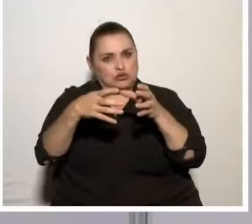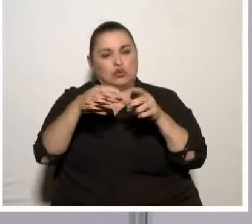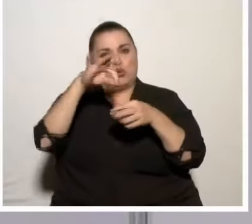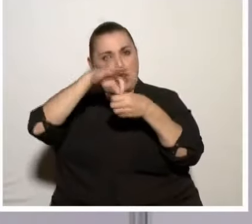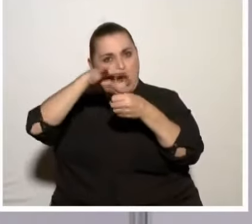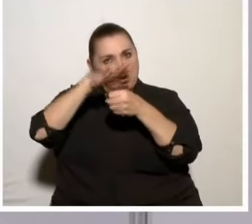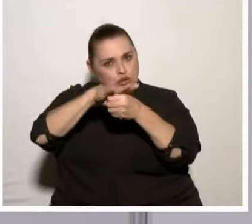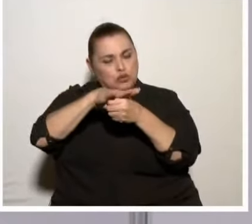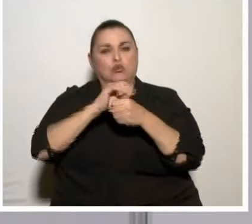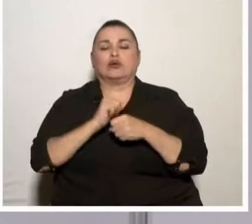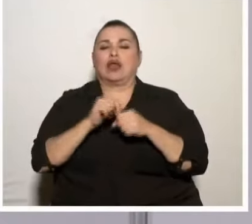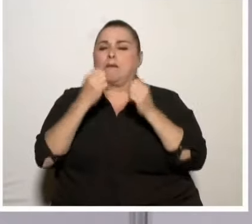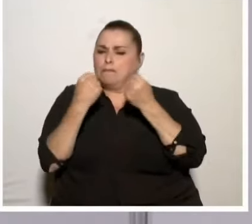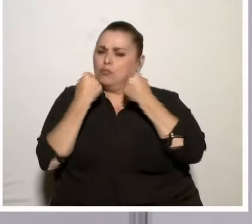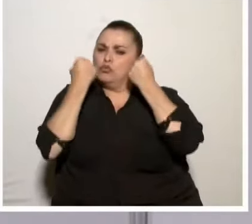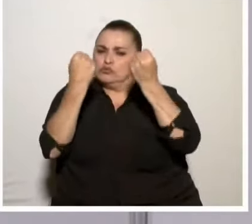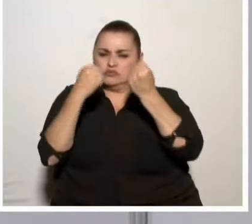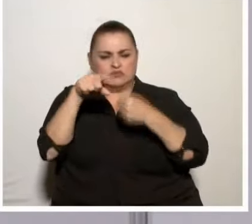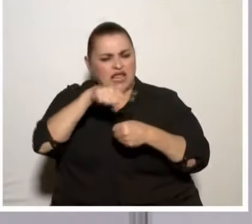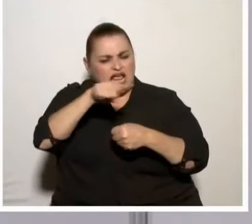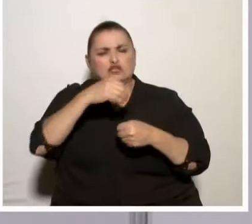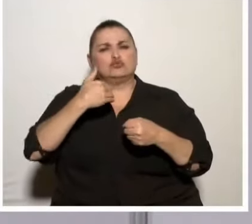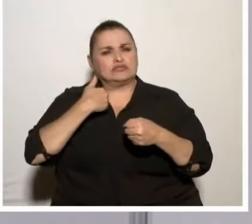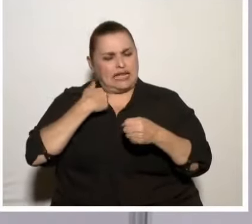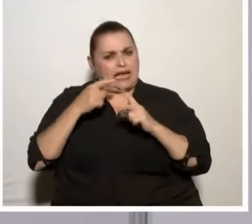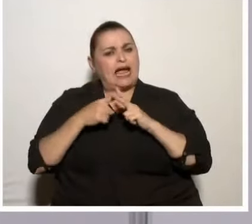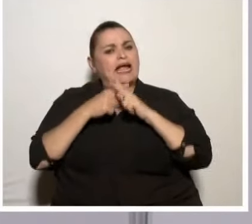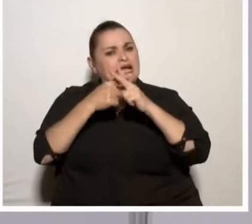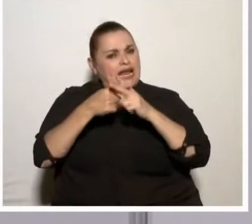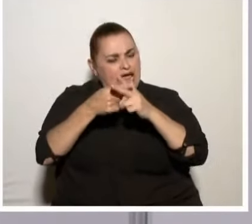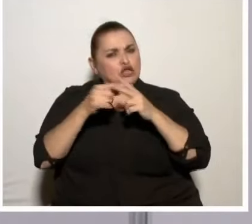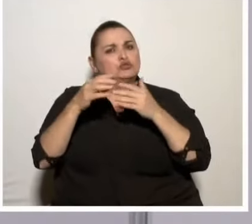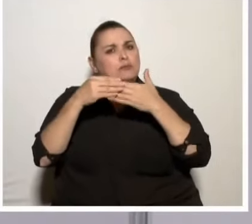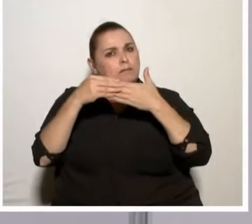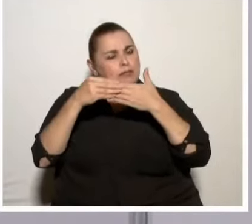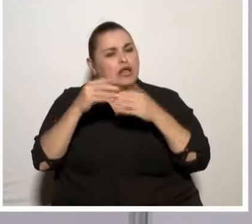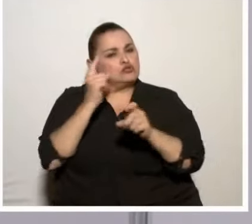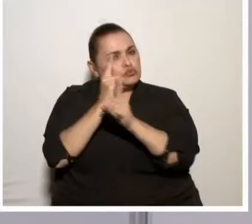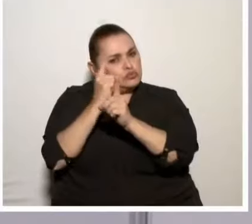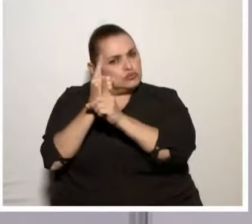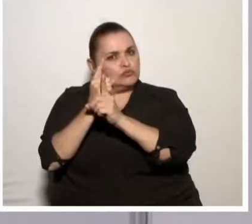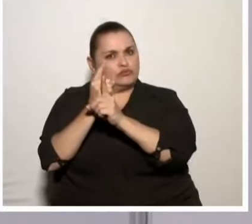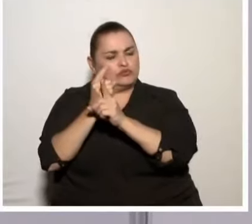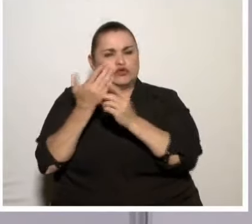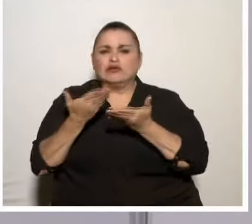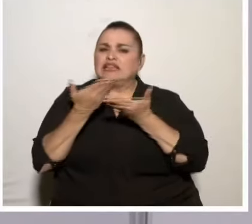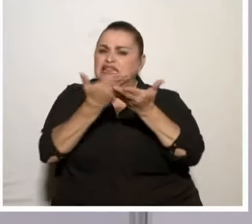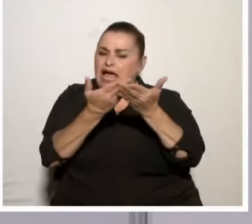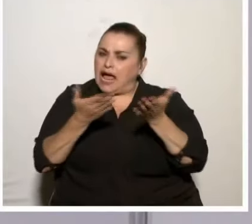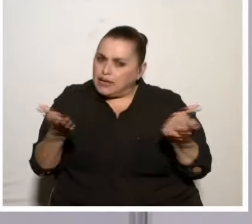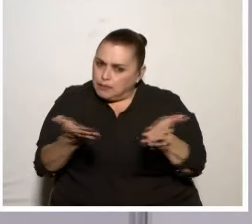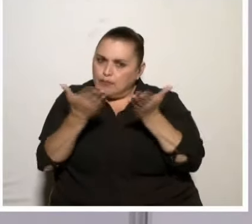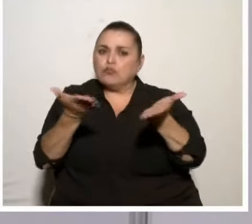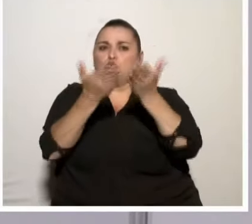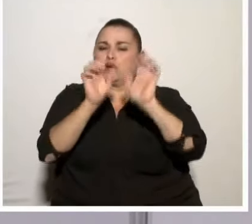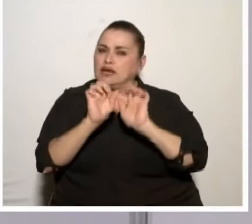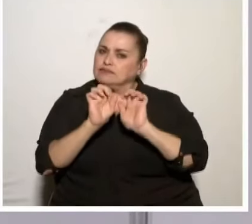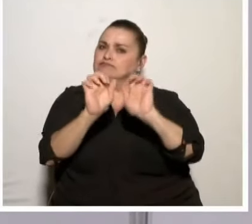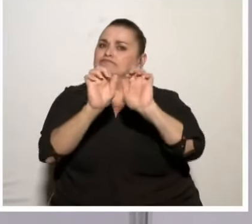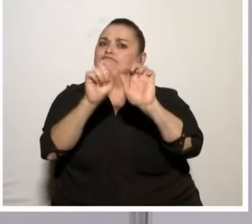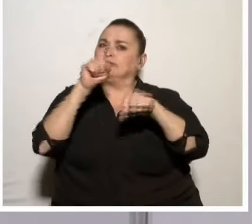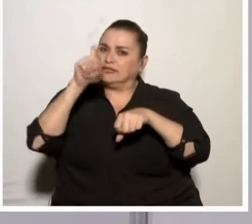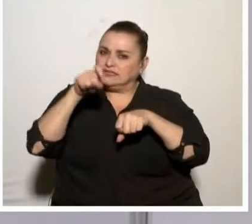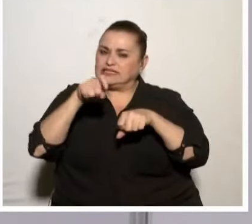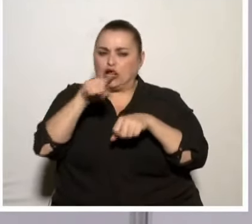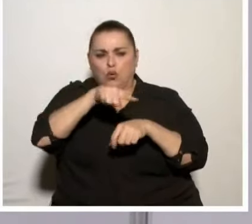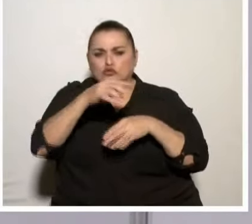y potenciar para que ellos tengan créditos blandos y adecuados, darles el empuje necesario porque ellos son los que